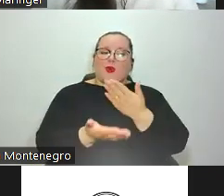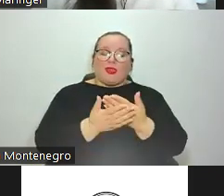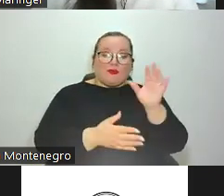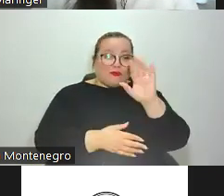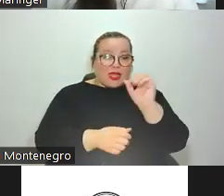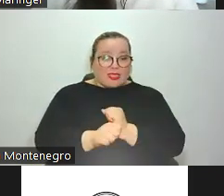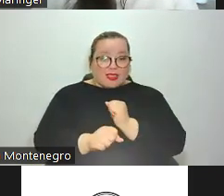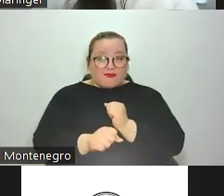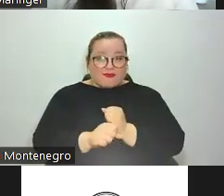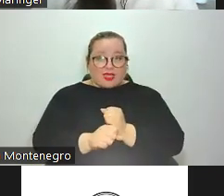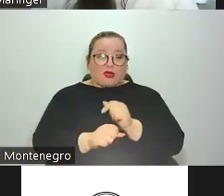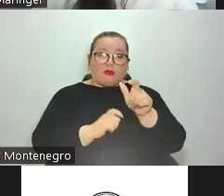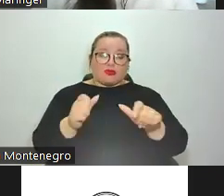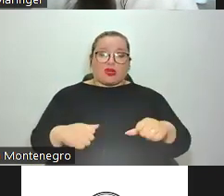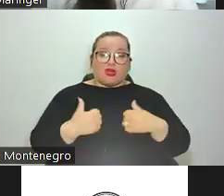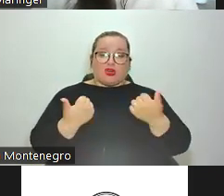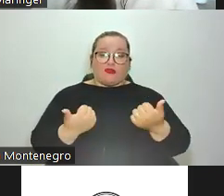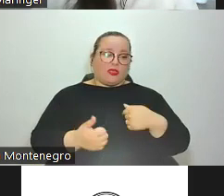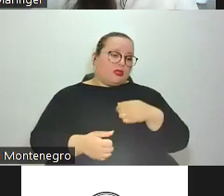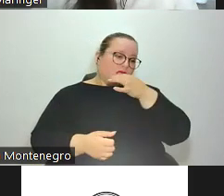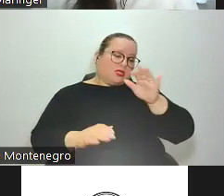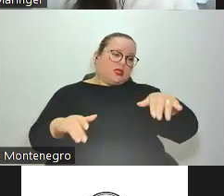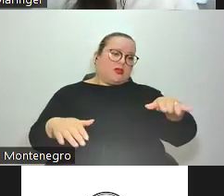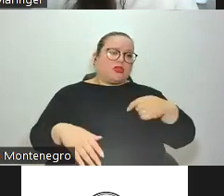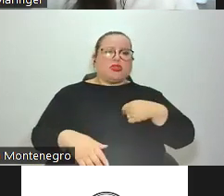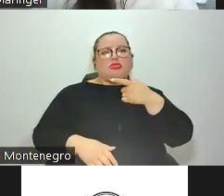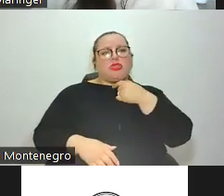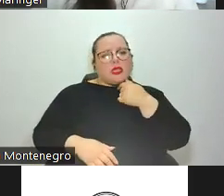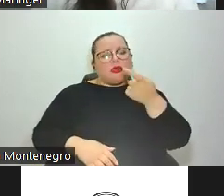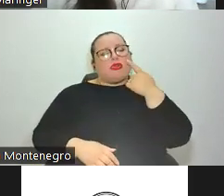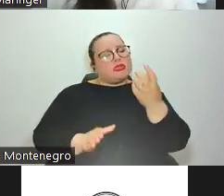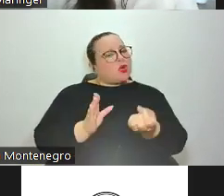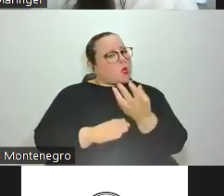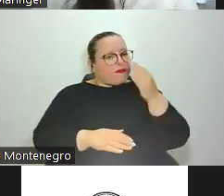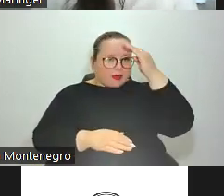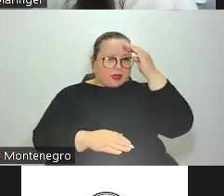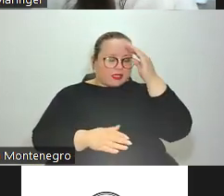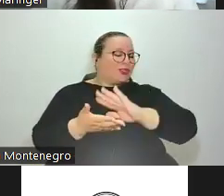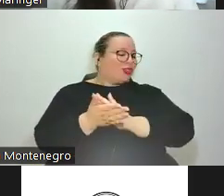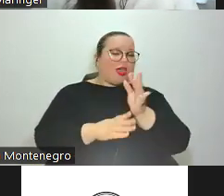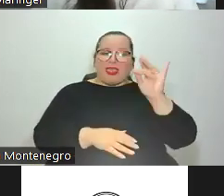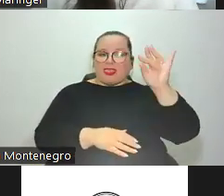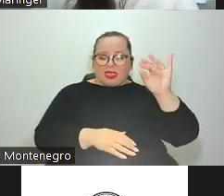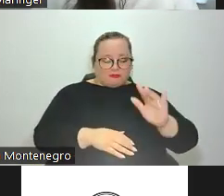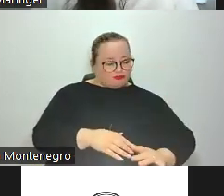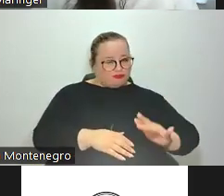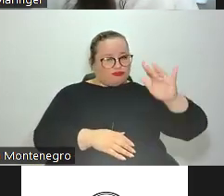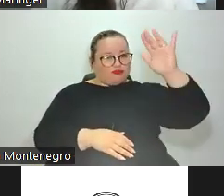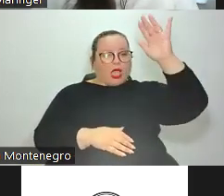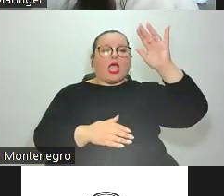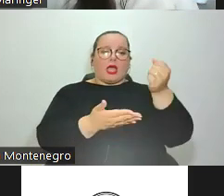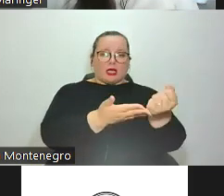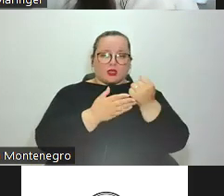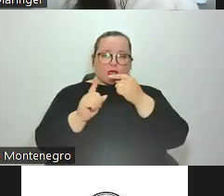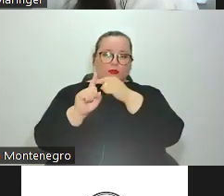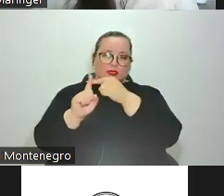Y, por ejemplo, alguien que es joven dice, oye, yo estoy súper abierto a nuevas experiencias. Entonces, todas las edades tienen algo positivo. Ya